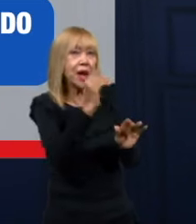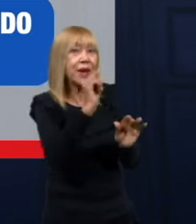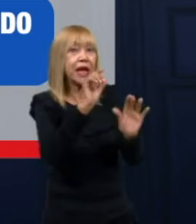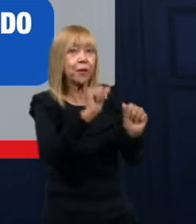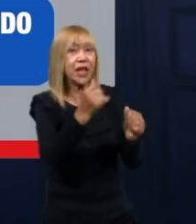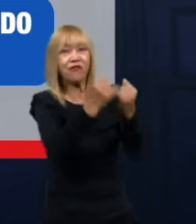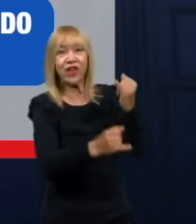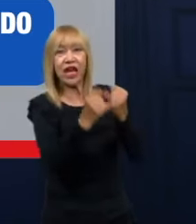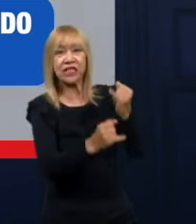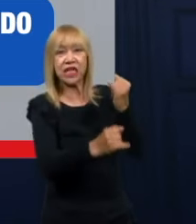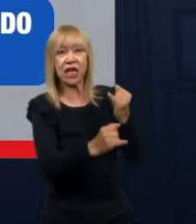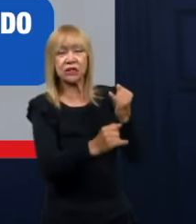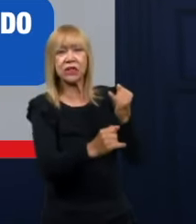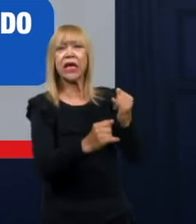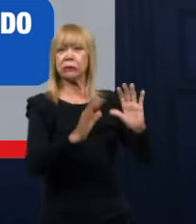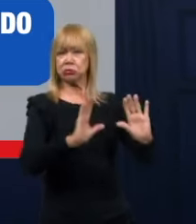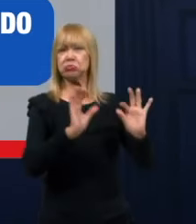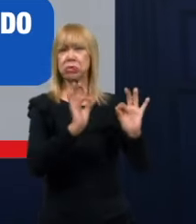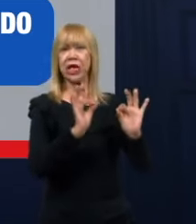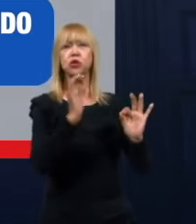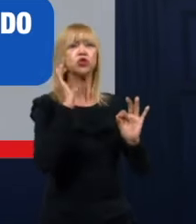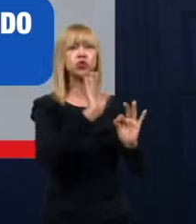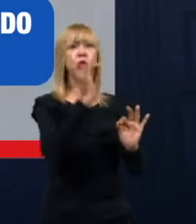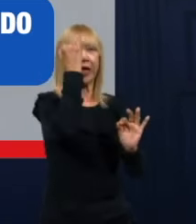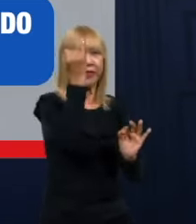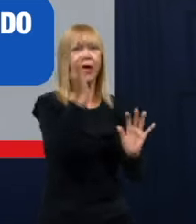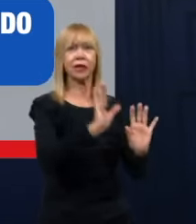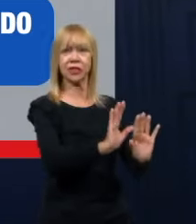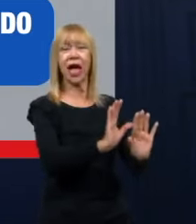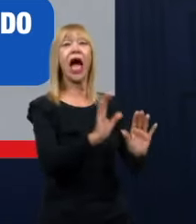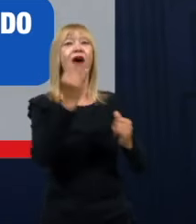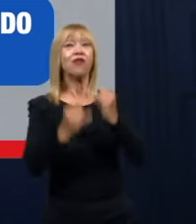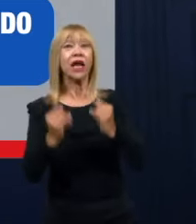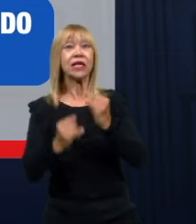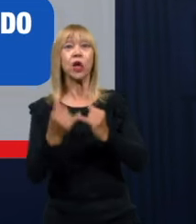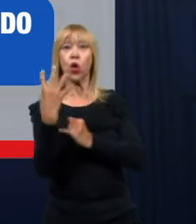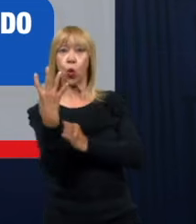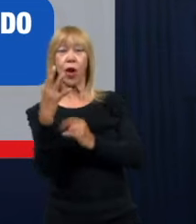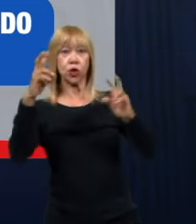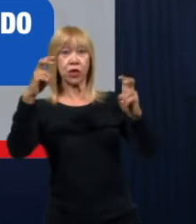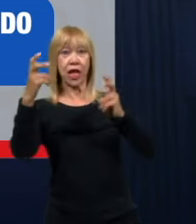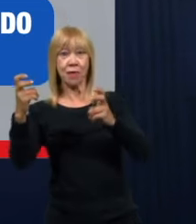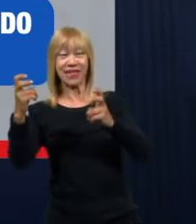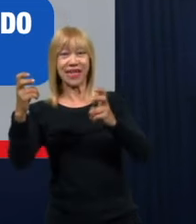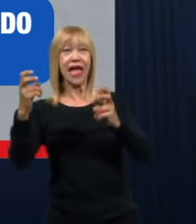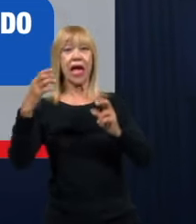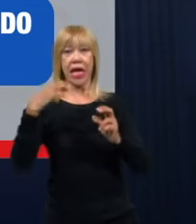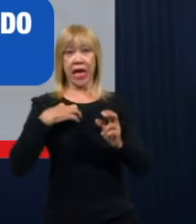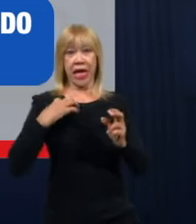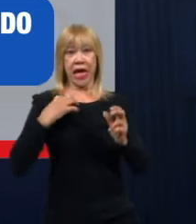puedan finalizar de forma satisfactoria su idea, la puedan cerrar. Al finalizar los 4 temas, el candidato